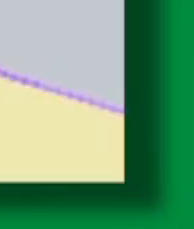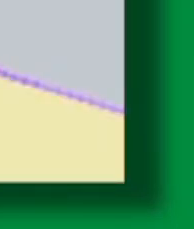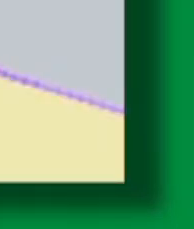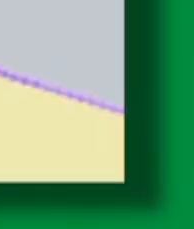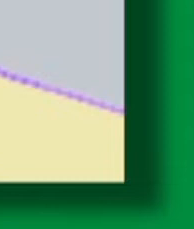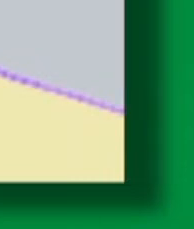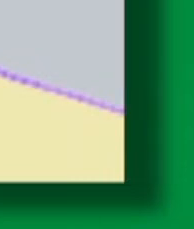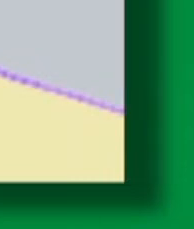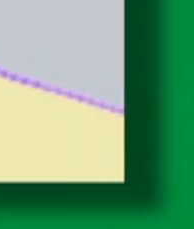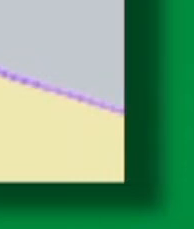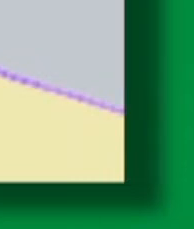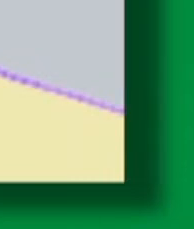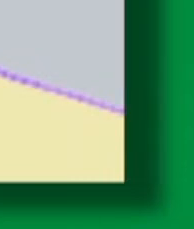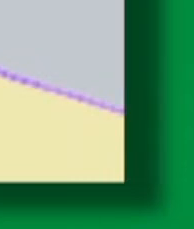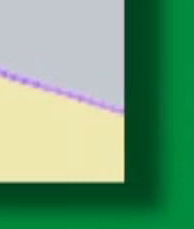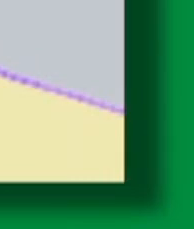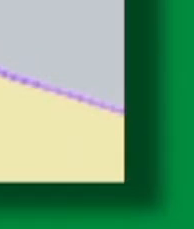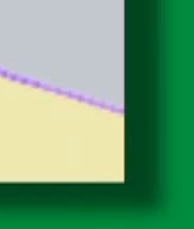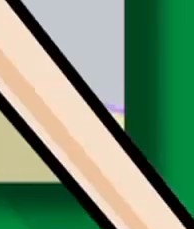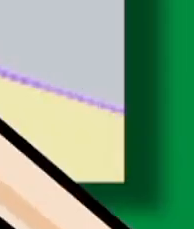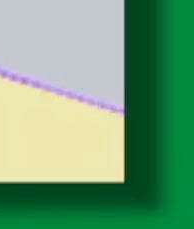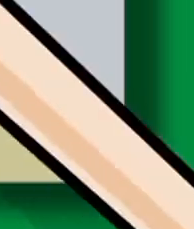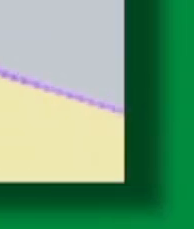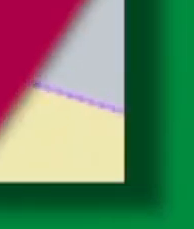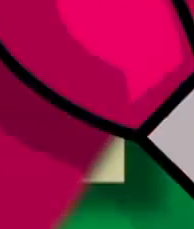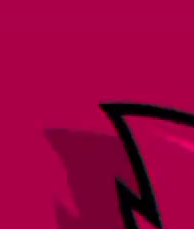Leer es descubrir.